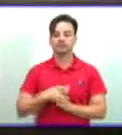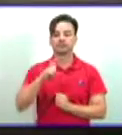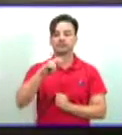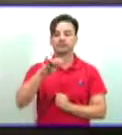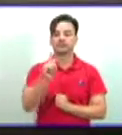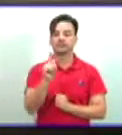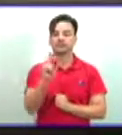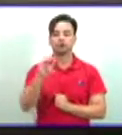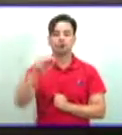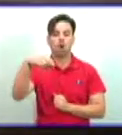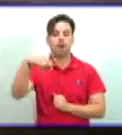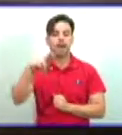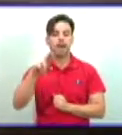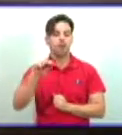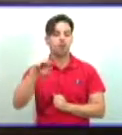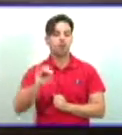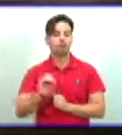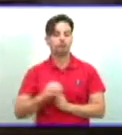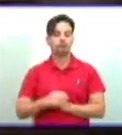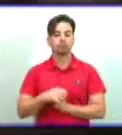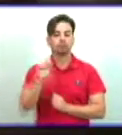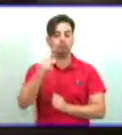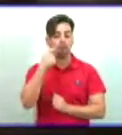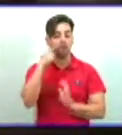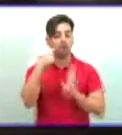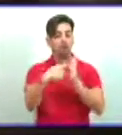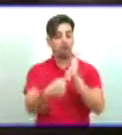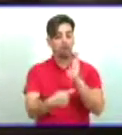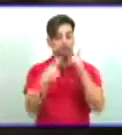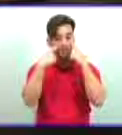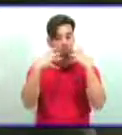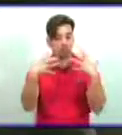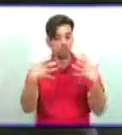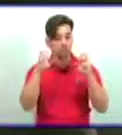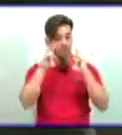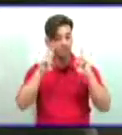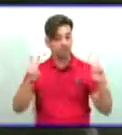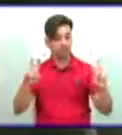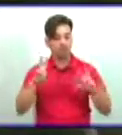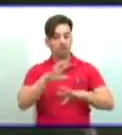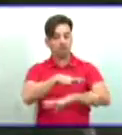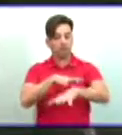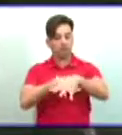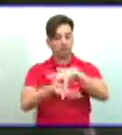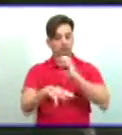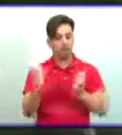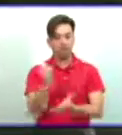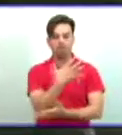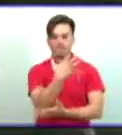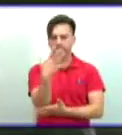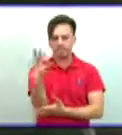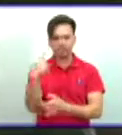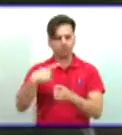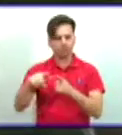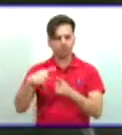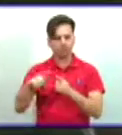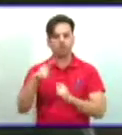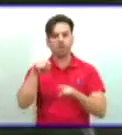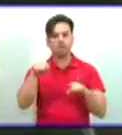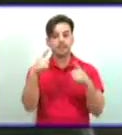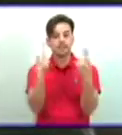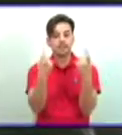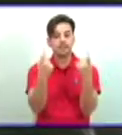indispensable para la vida. Plantas, animales y otras formas de vida necesitan nitrógeno para realizar la síntesis